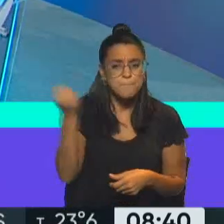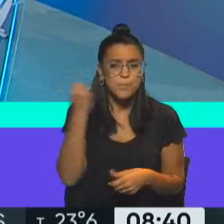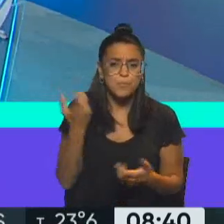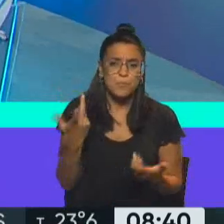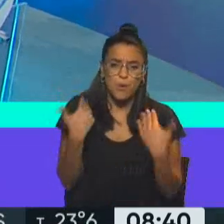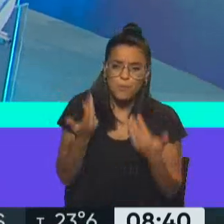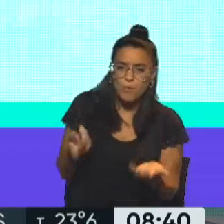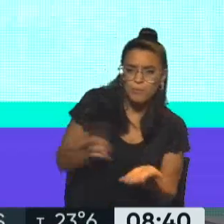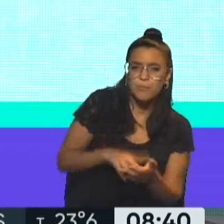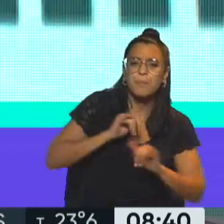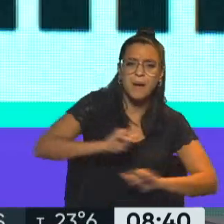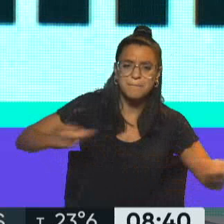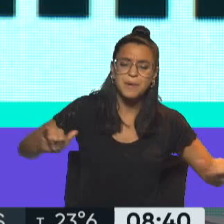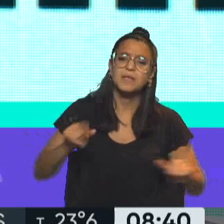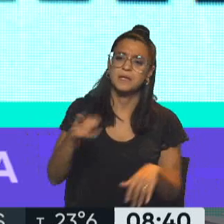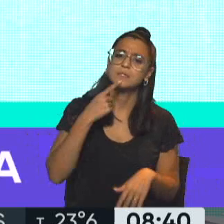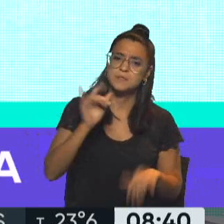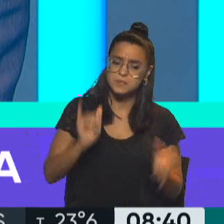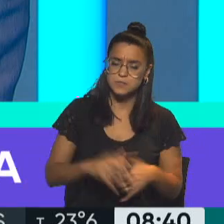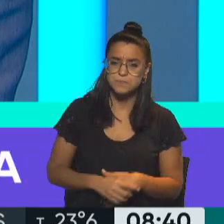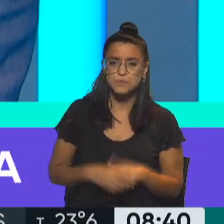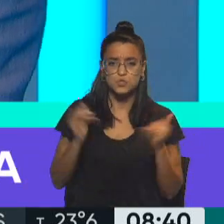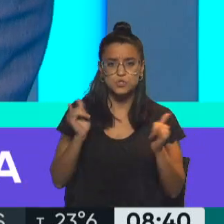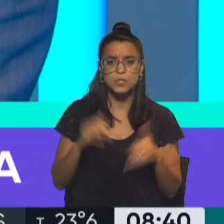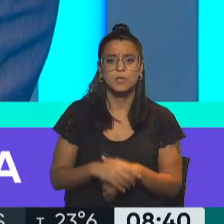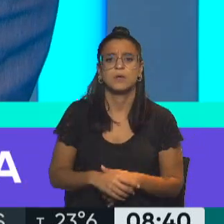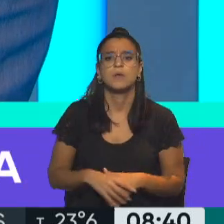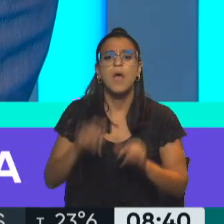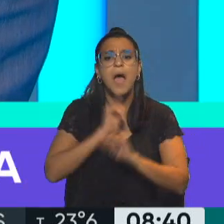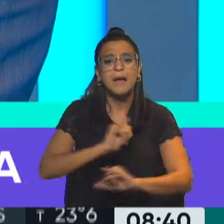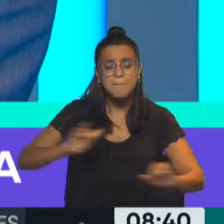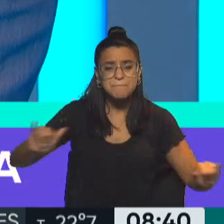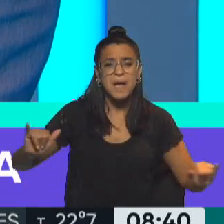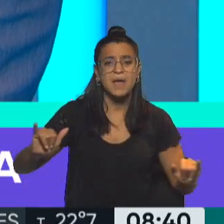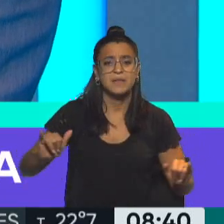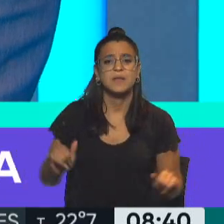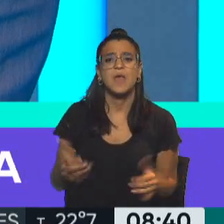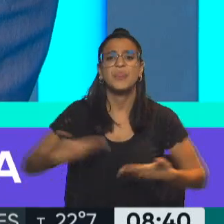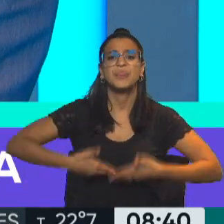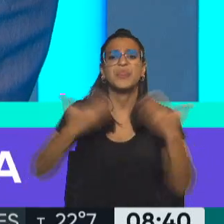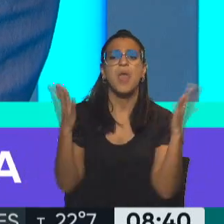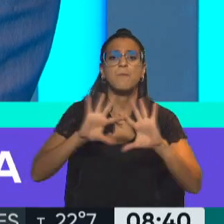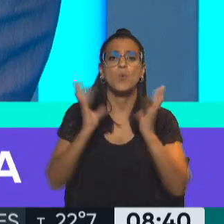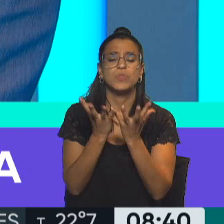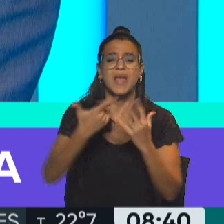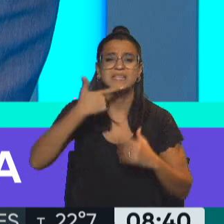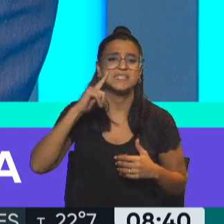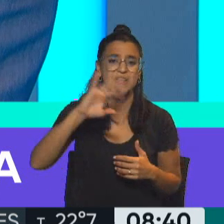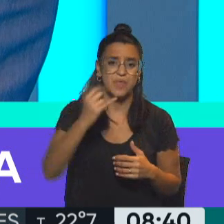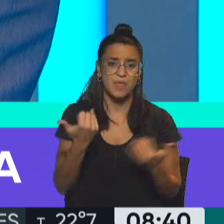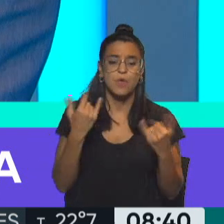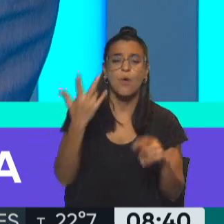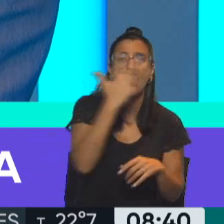podemos reiterar esta campaña estás en saldo como no es una campaña por el día mundial del sida la pueden encontrar en